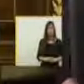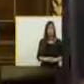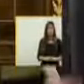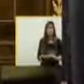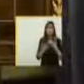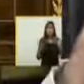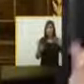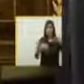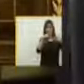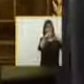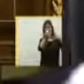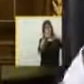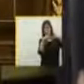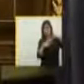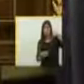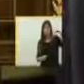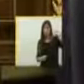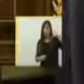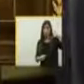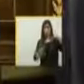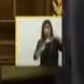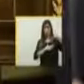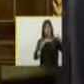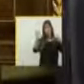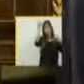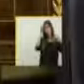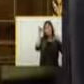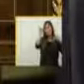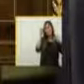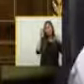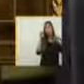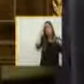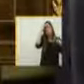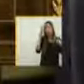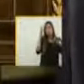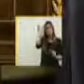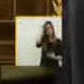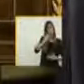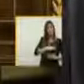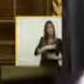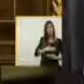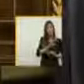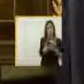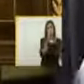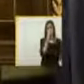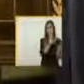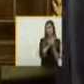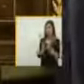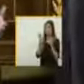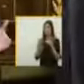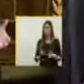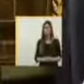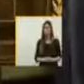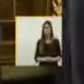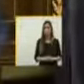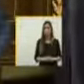que pactar, pactamos cualquier cosa y con cualquiera. No, eso no es así. La política se pacta con coherencia y con una finalidad